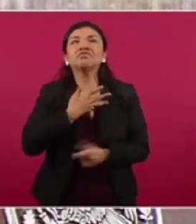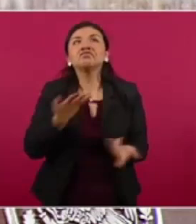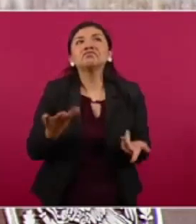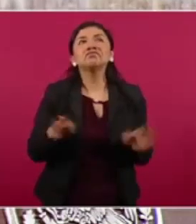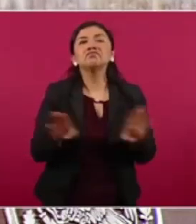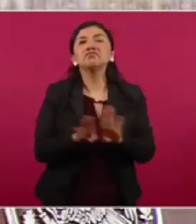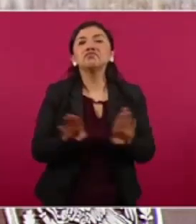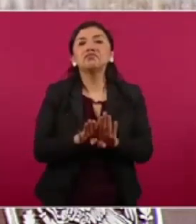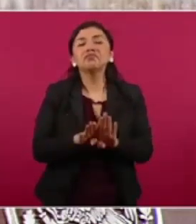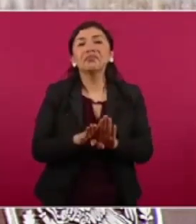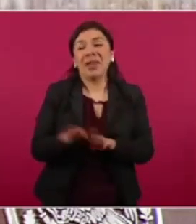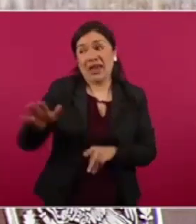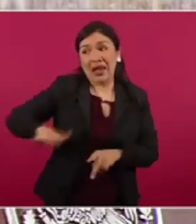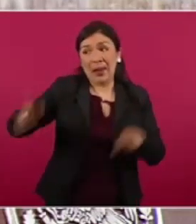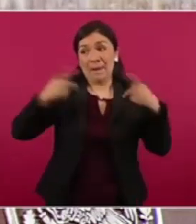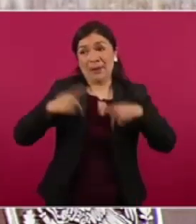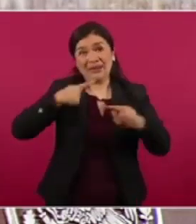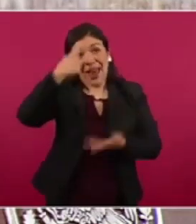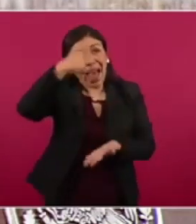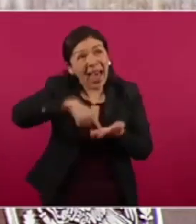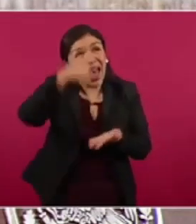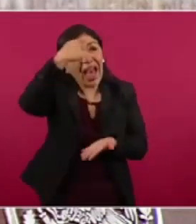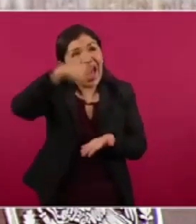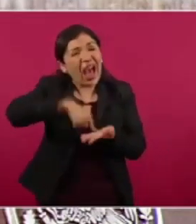toda la credibilidad.